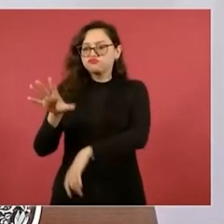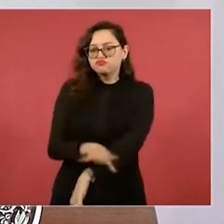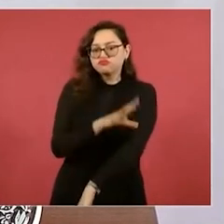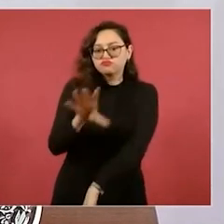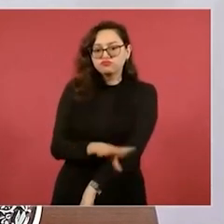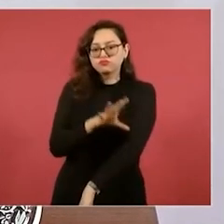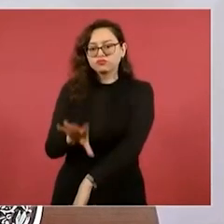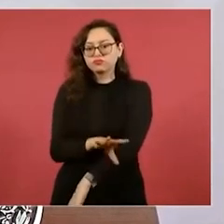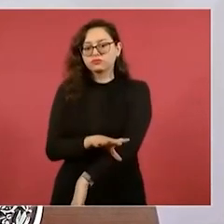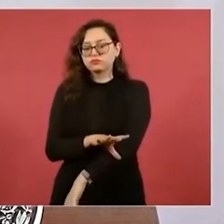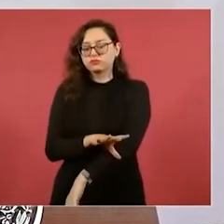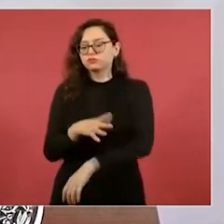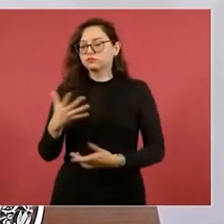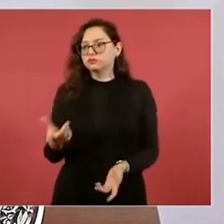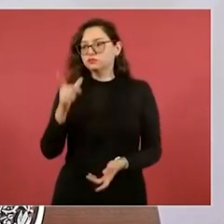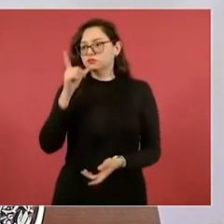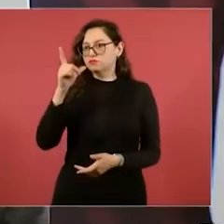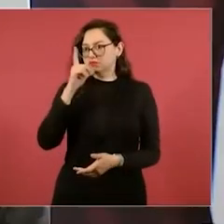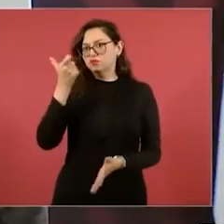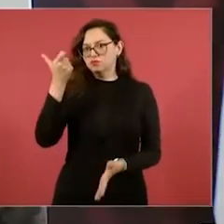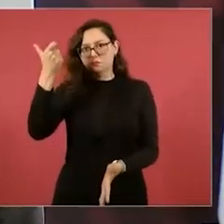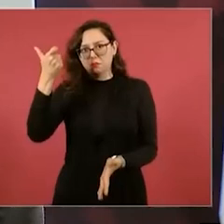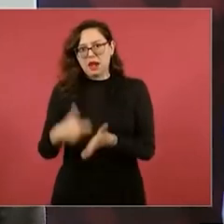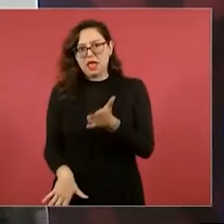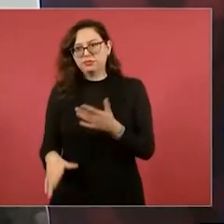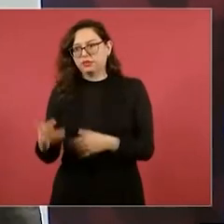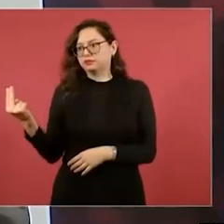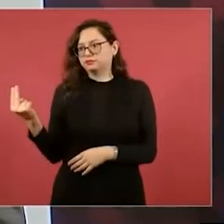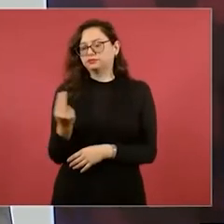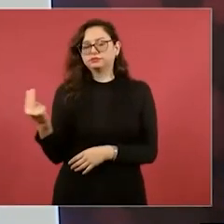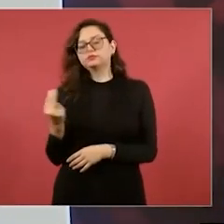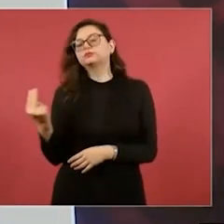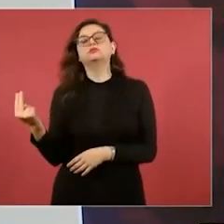y no se bajaran los precios de la energía eléctrica, es decir,